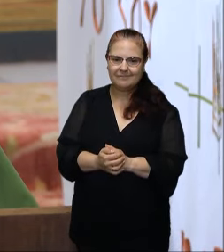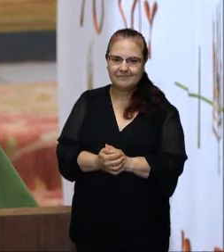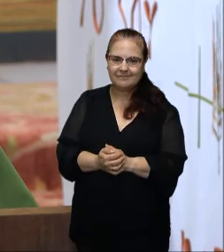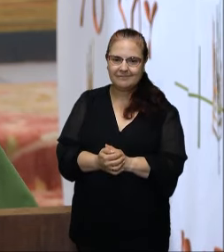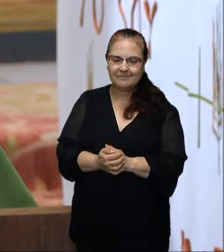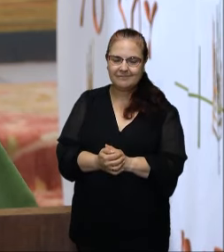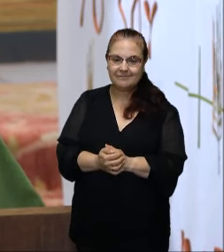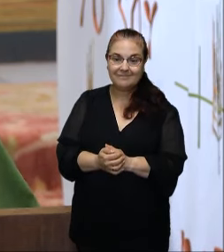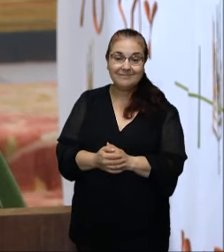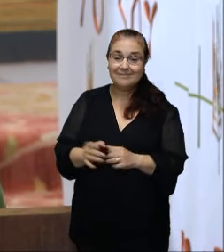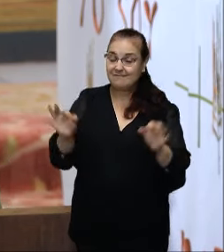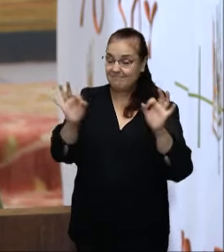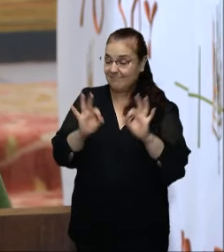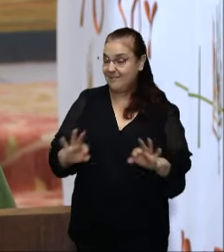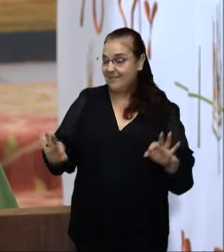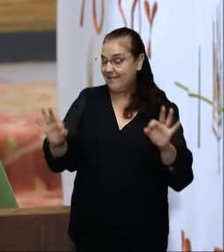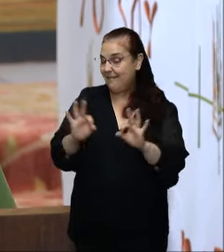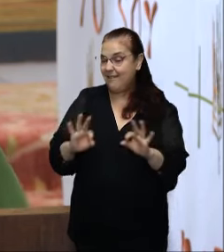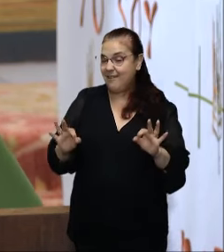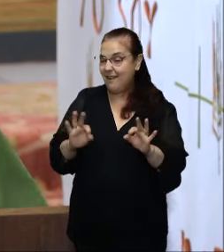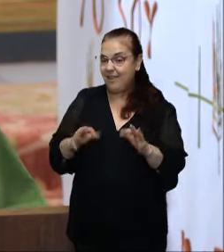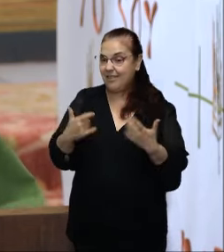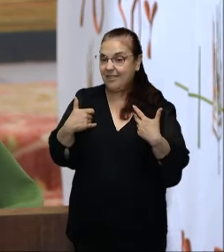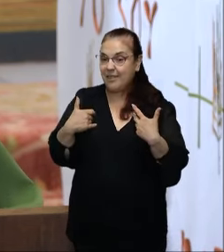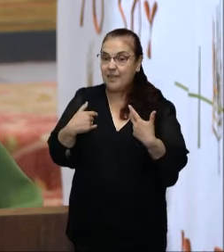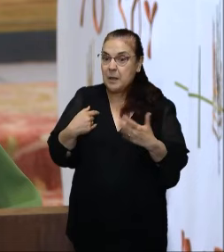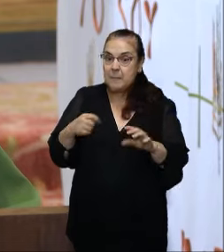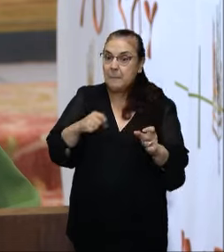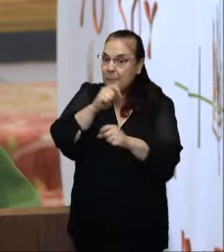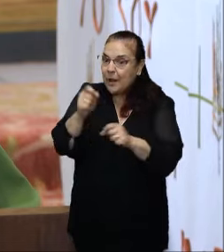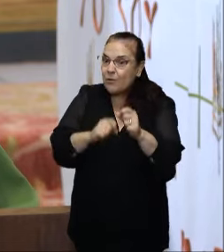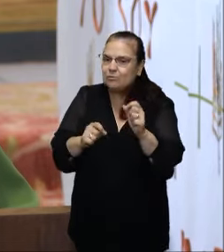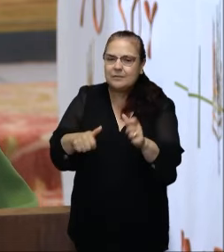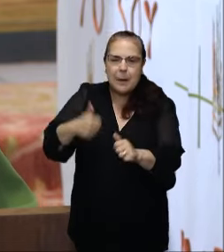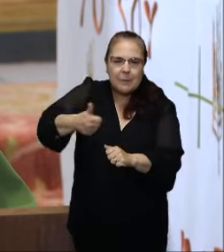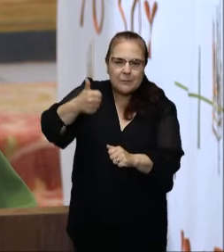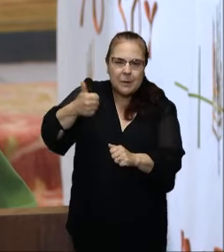Y nadie se atrevió a hacerle más preguntas.